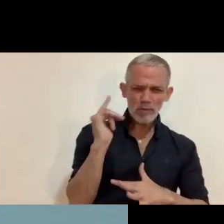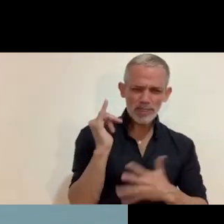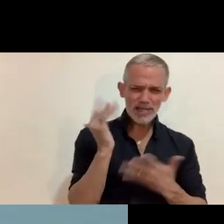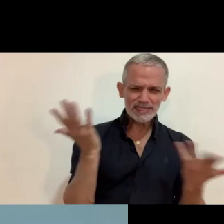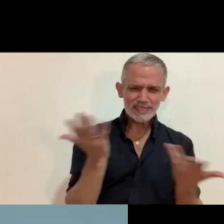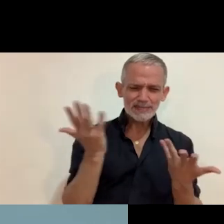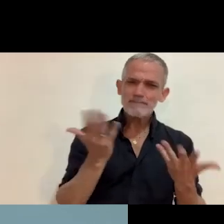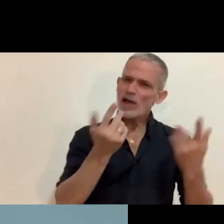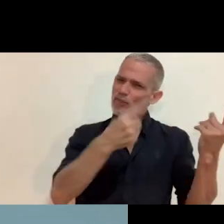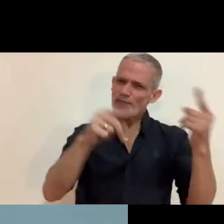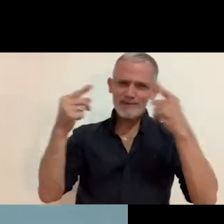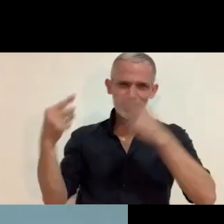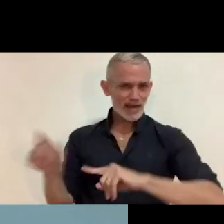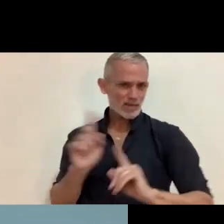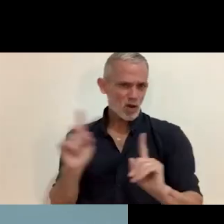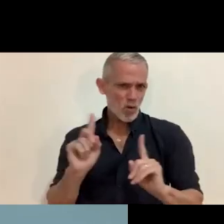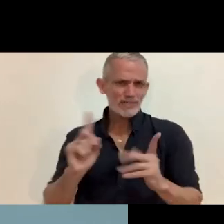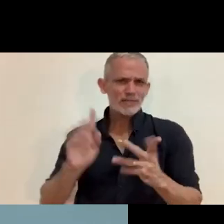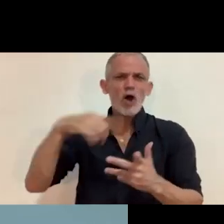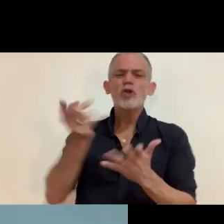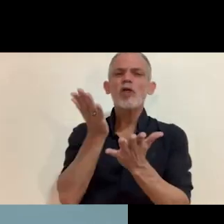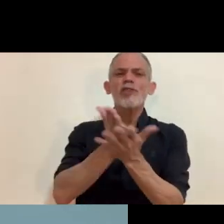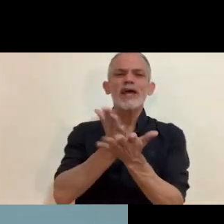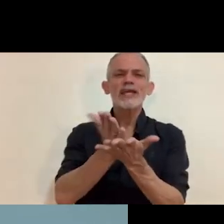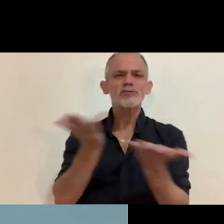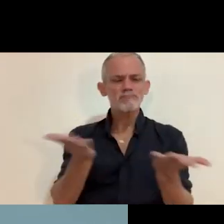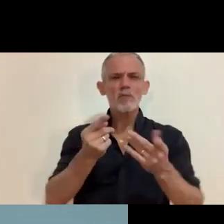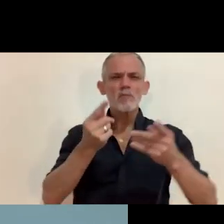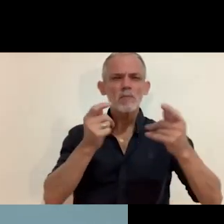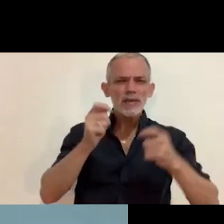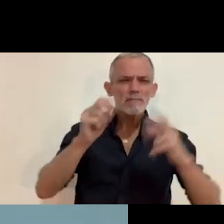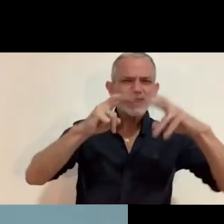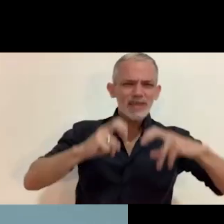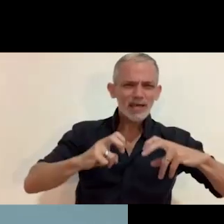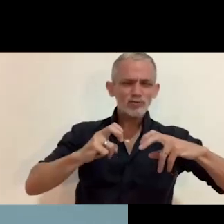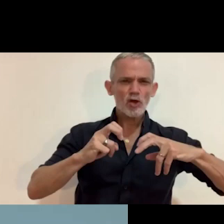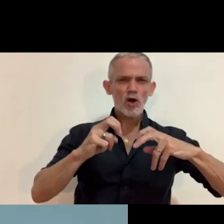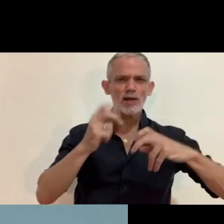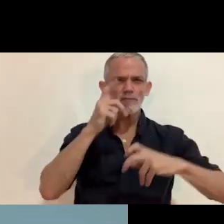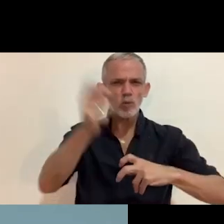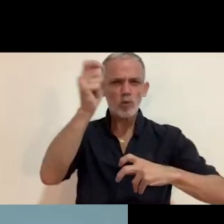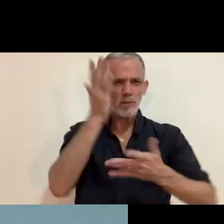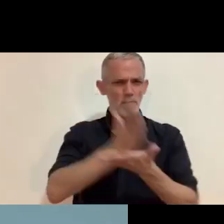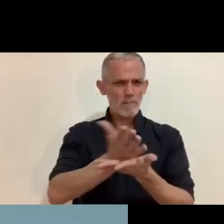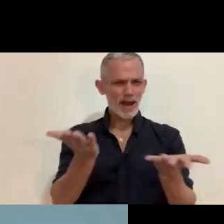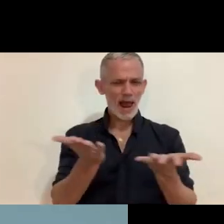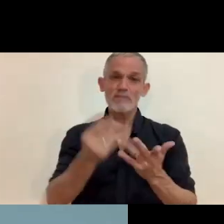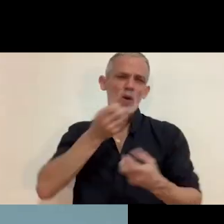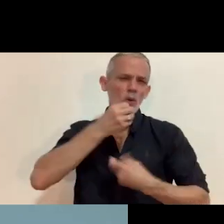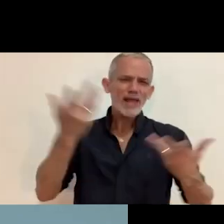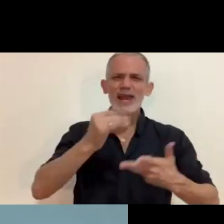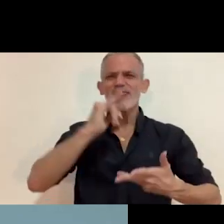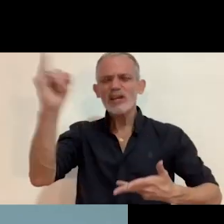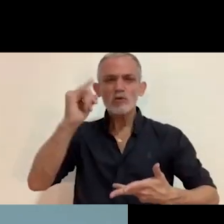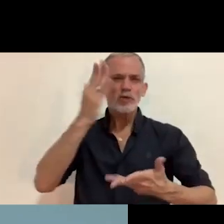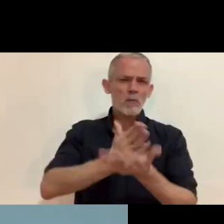de otros tipos de derecho penal, de otras causas penales. En cualquier denuncia penal de cualquiera de los